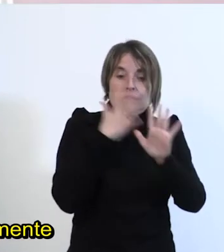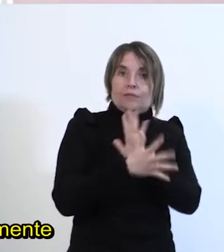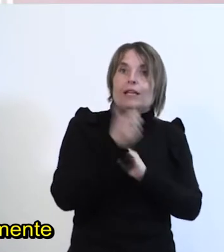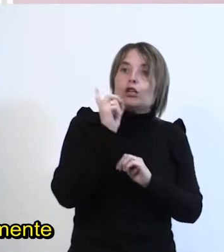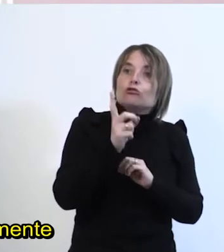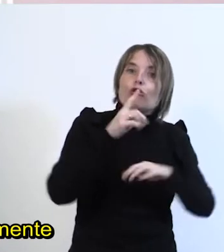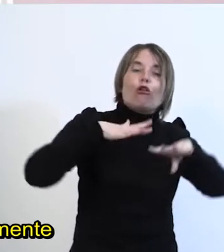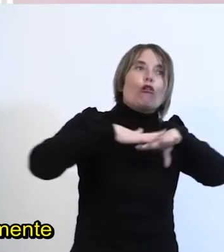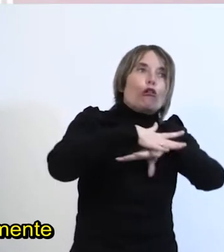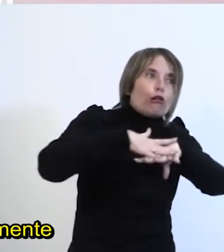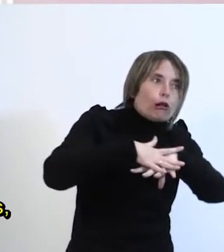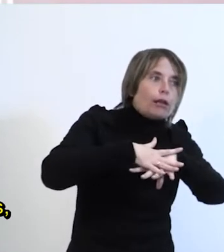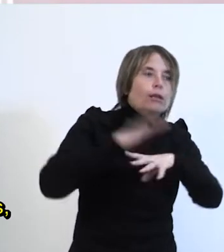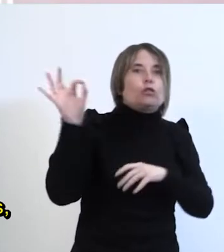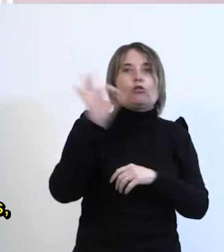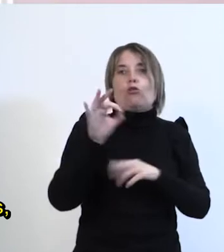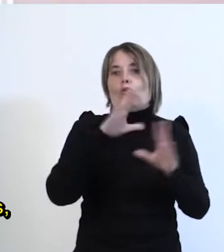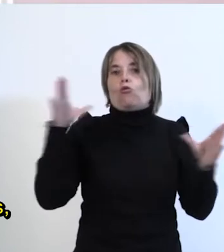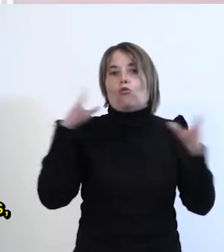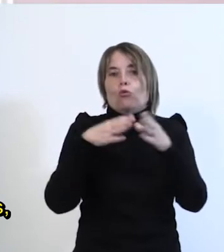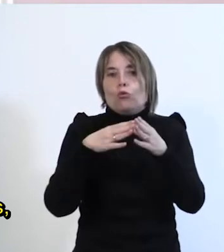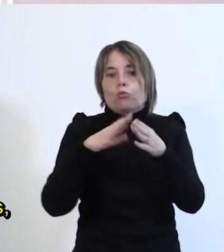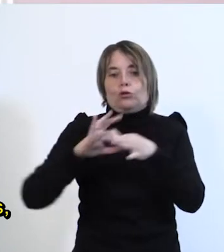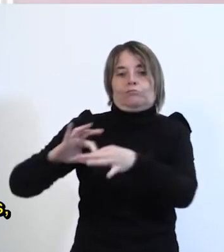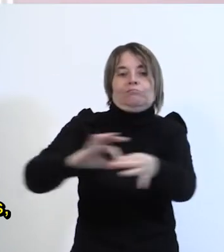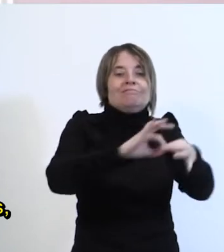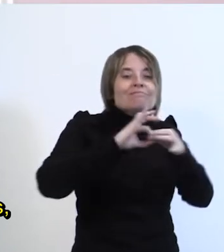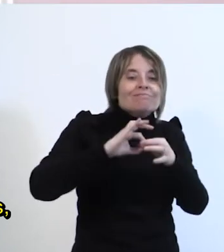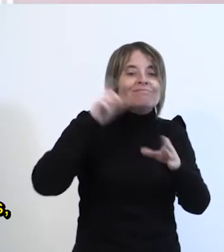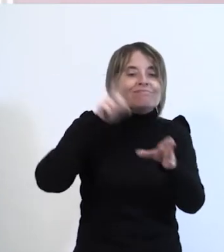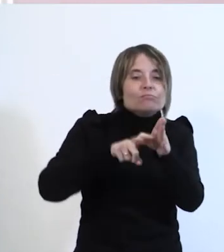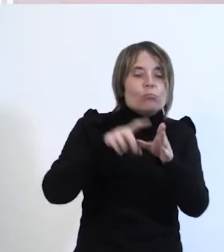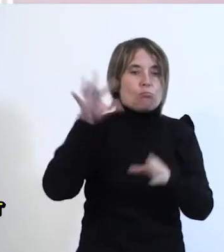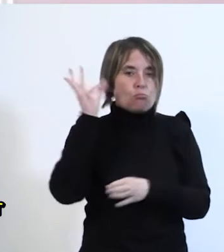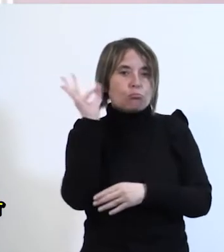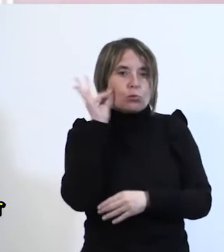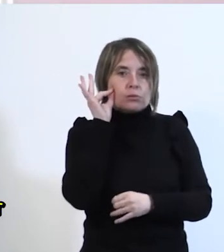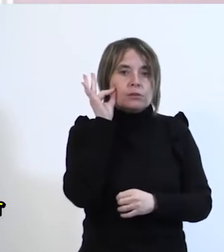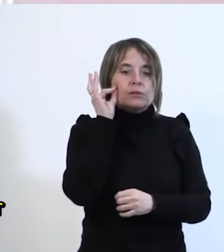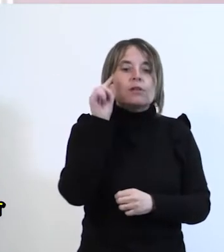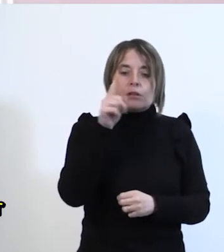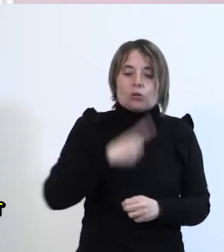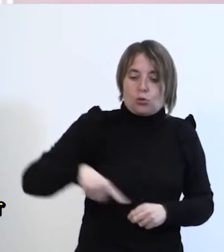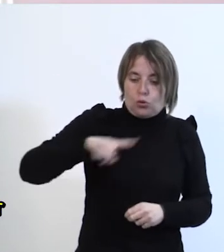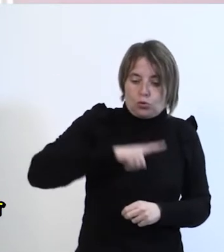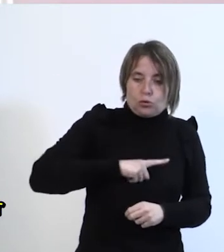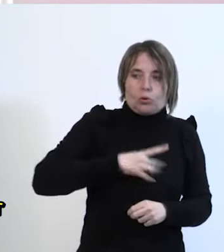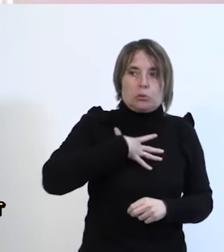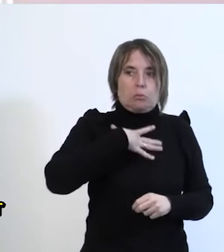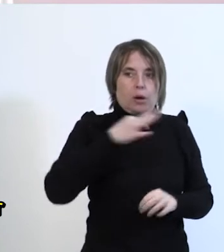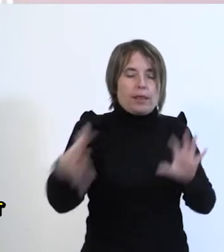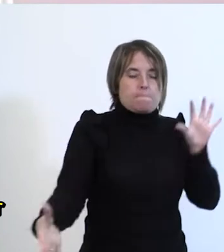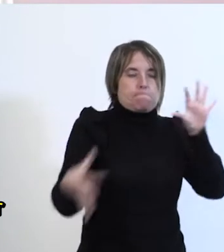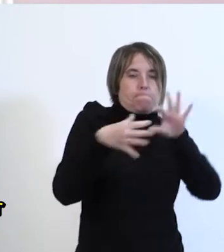punto solamente son redes o grupos, asociaciones formados por mujeres, o efectivamente podemos contar con